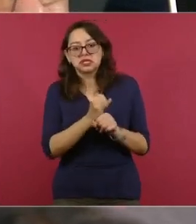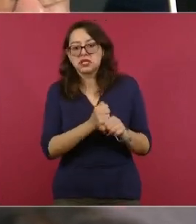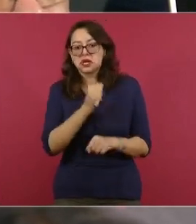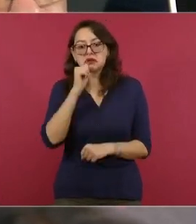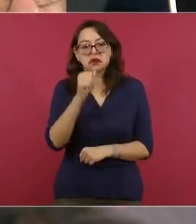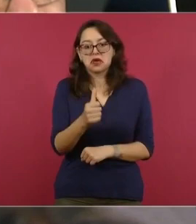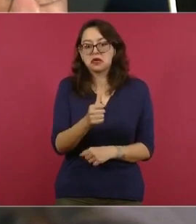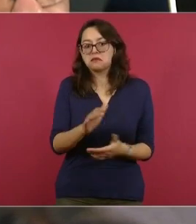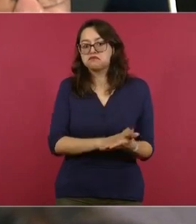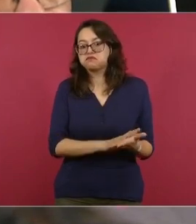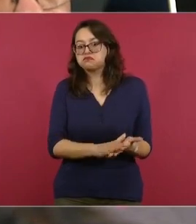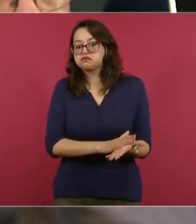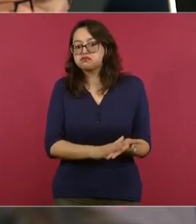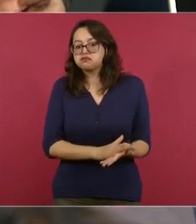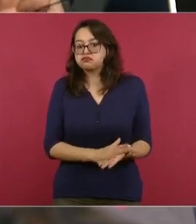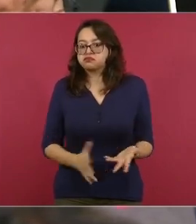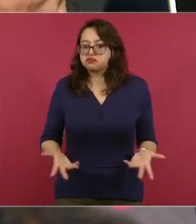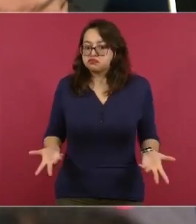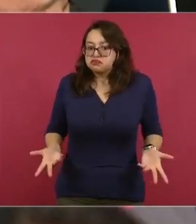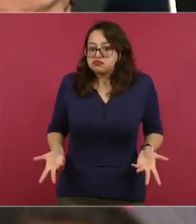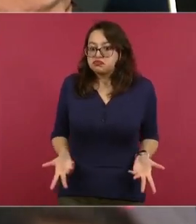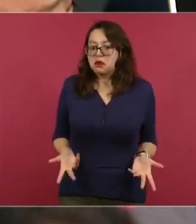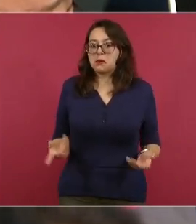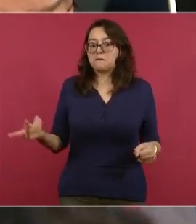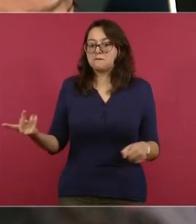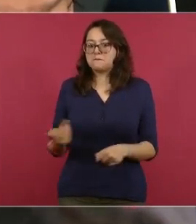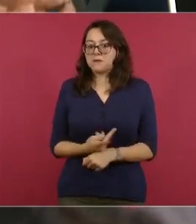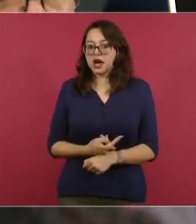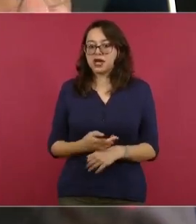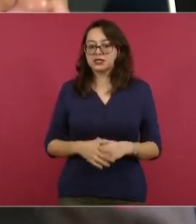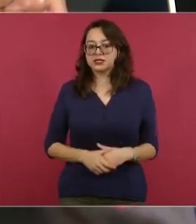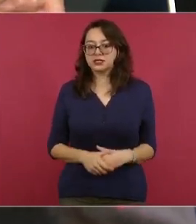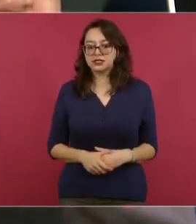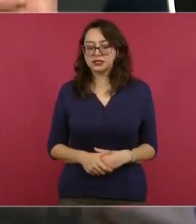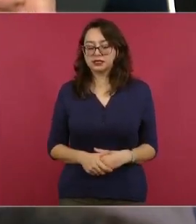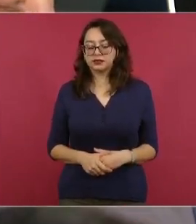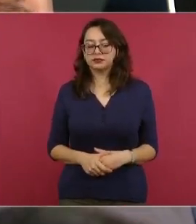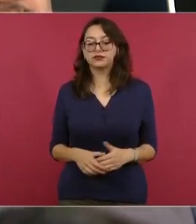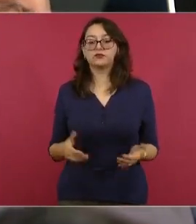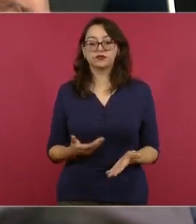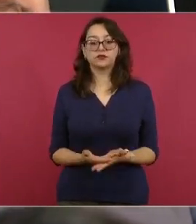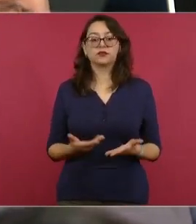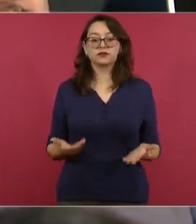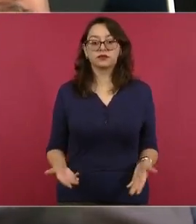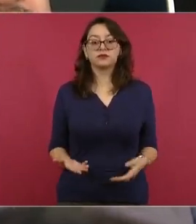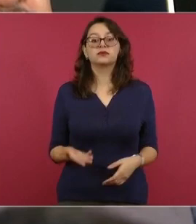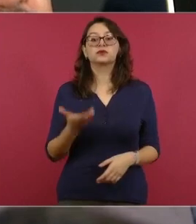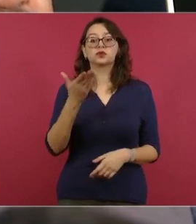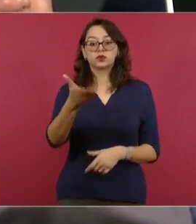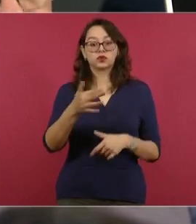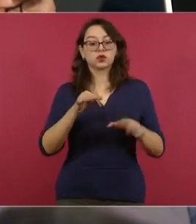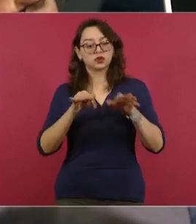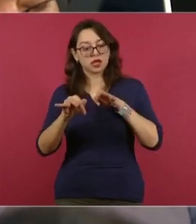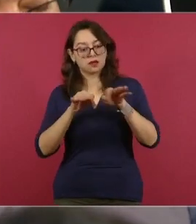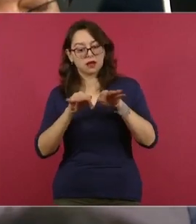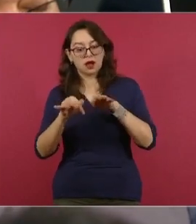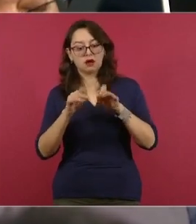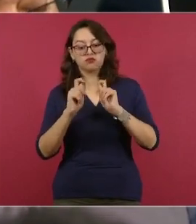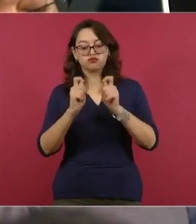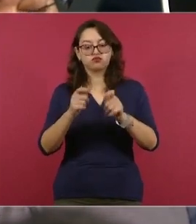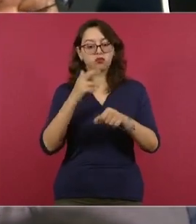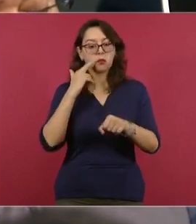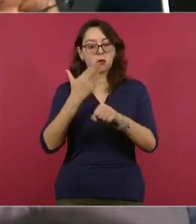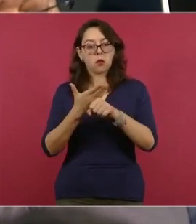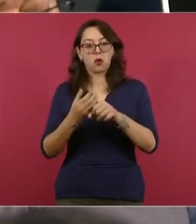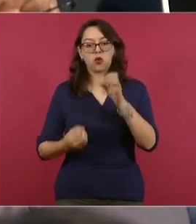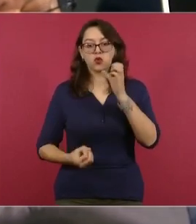ahora Fiscalía General de la República. Preguntarle si ahora que usted está al frente en los nuevos trabajos de investigación e